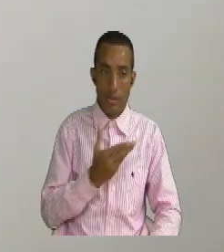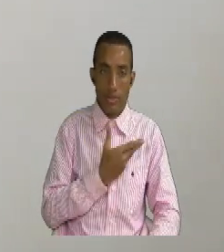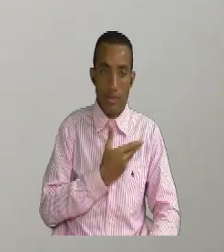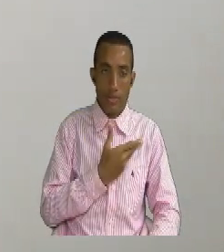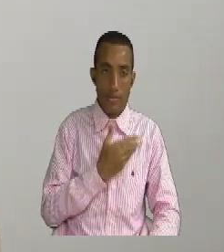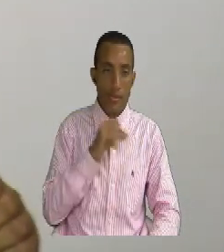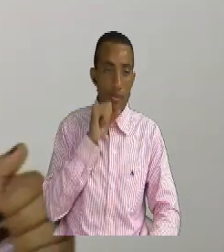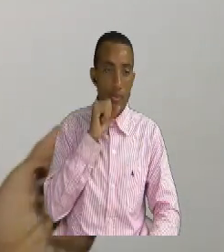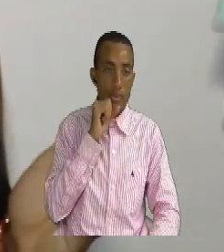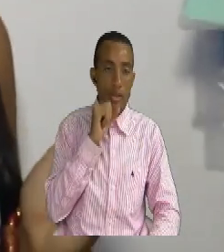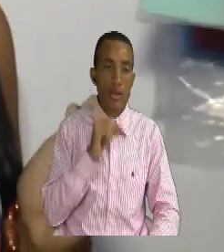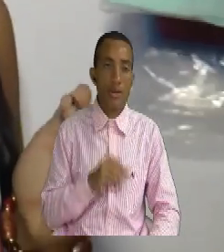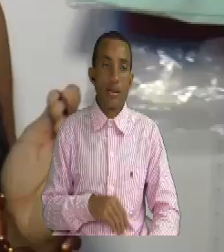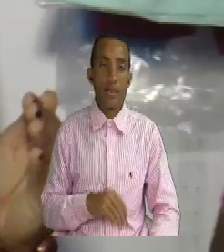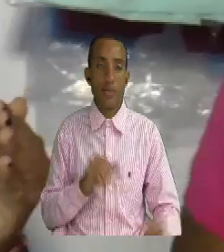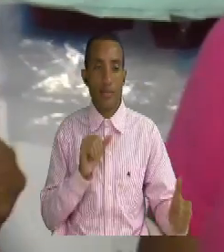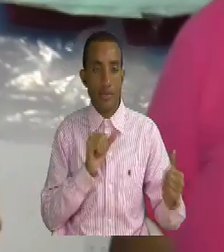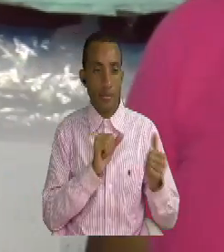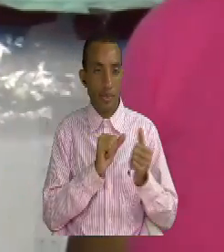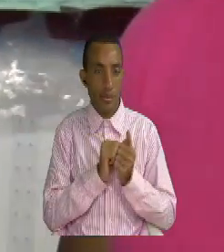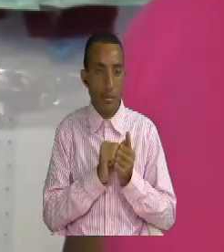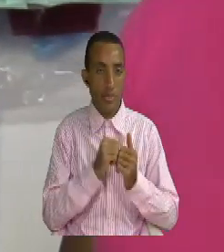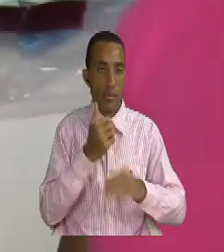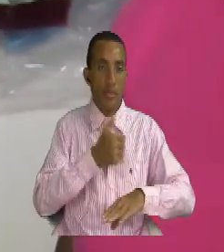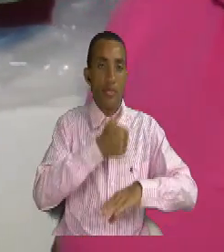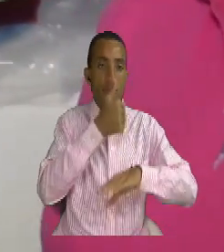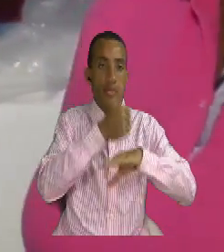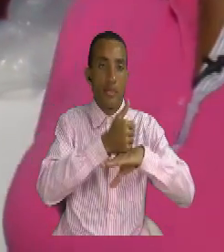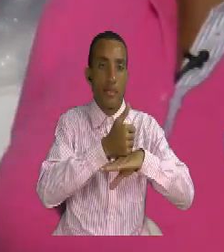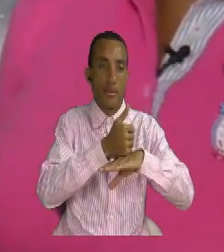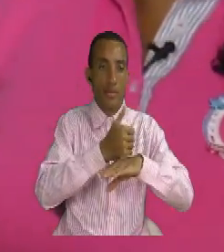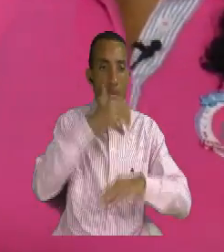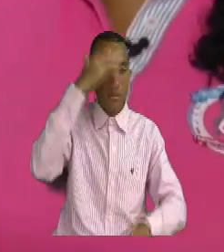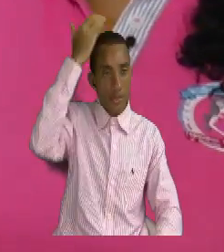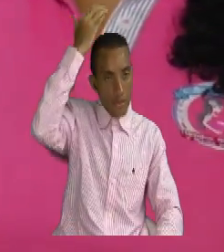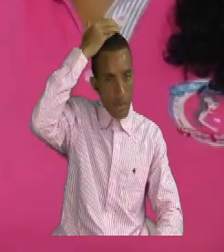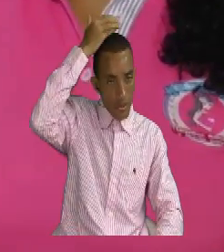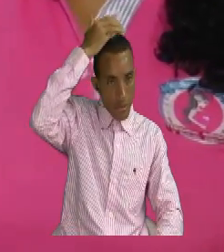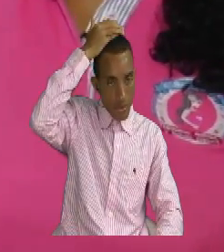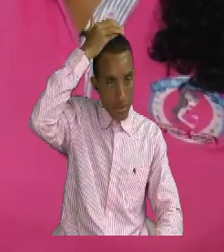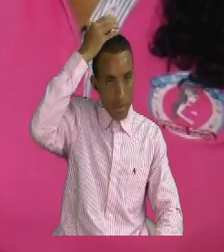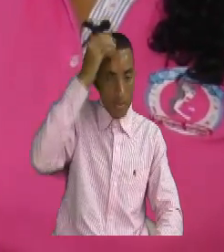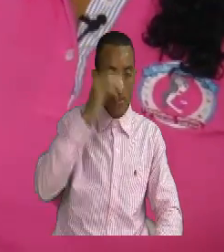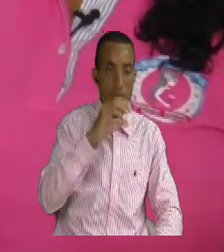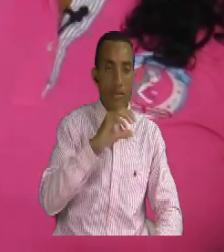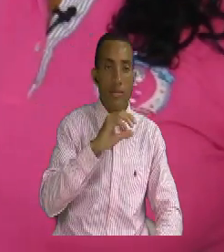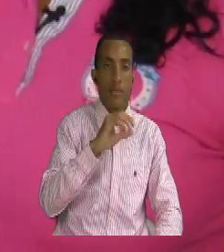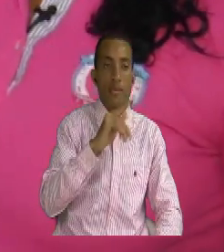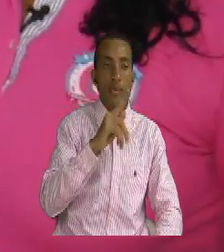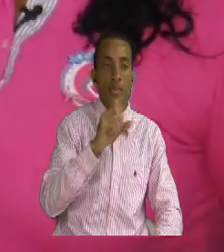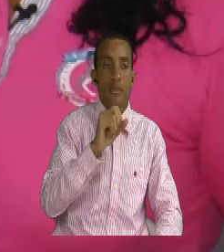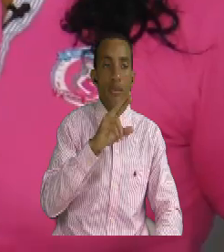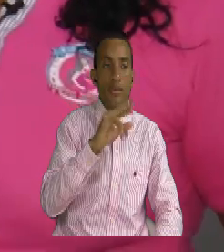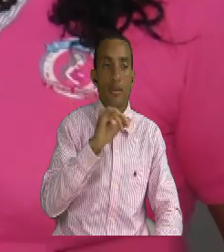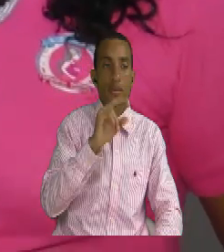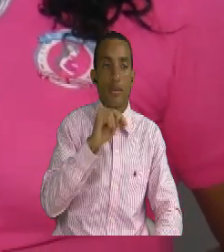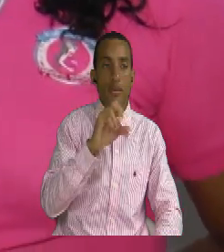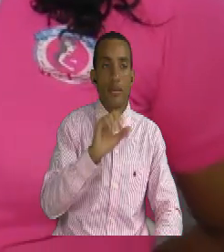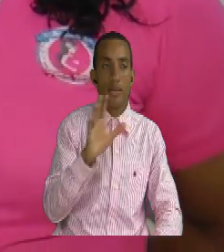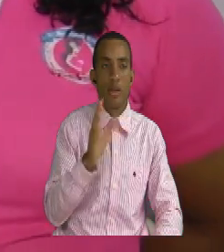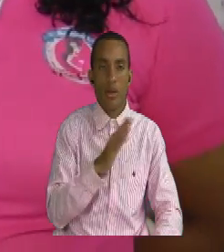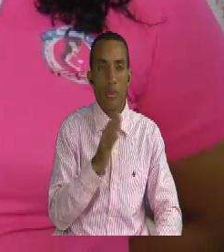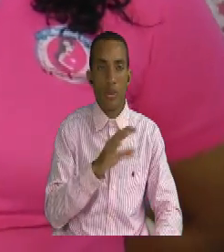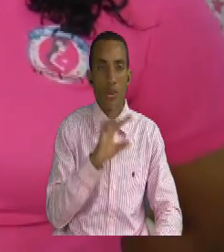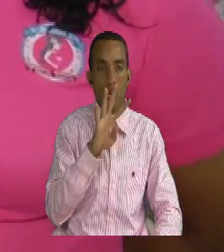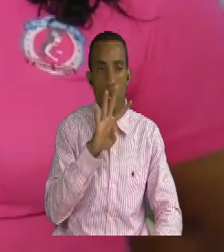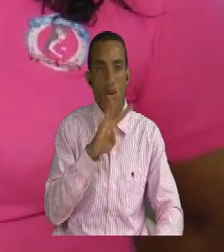precisamente para eso yo estoy acompañada de la jefe de enfermería, Karina Pauana. Ella tiene 3 años, no, más o menos 4,